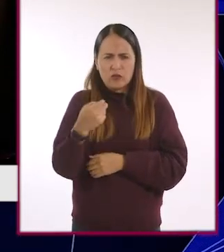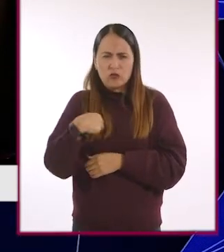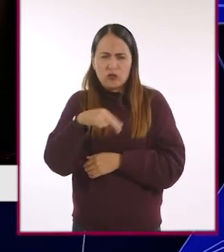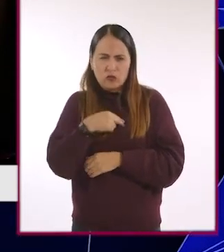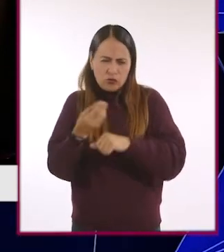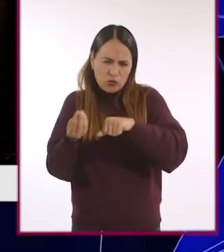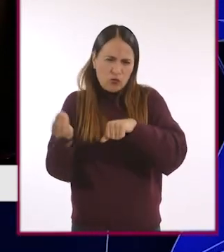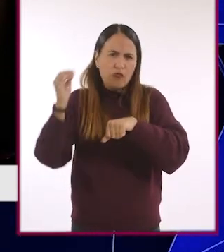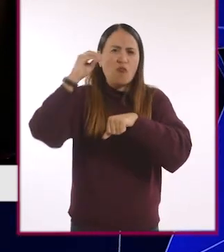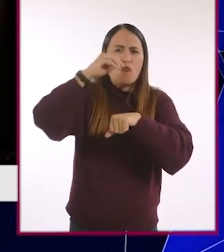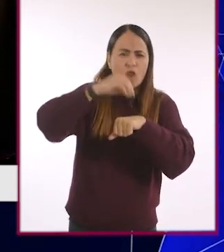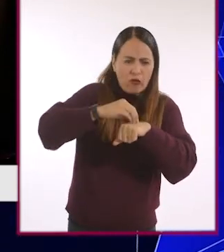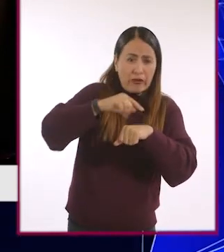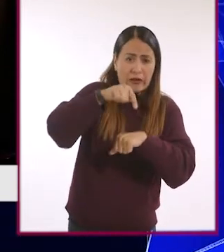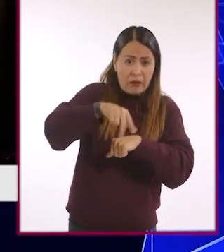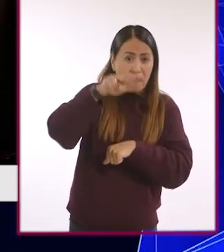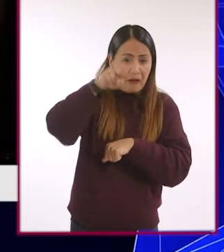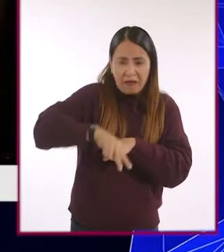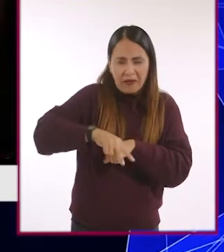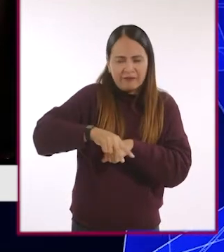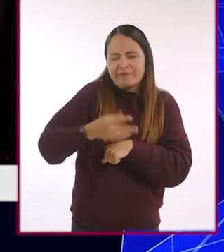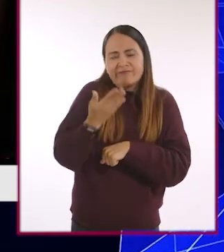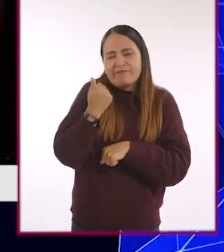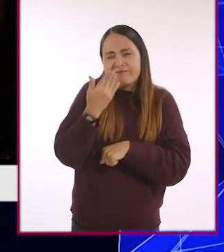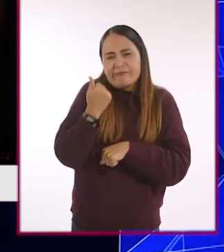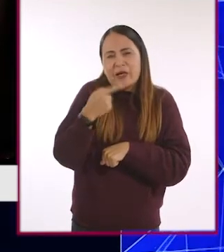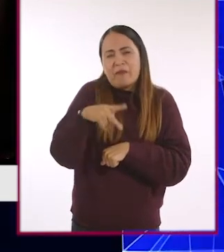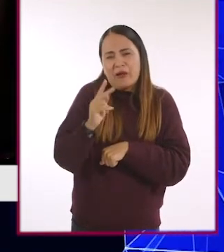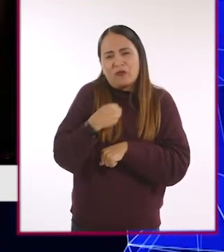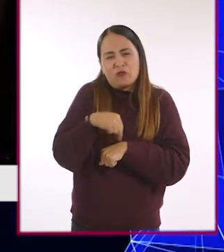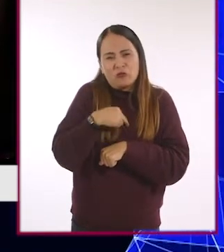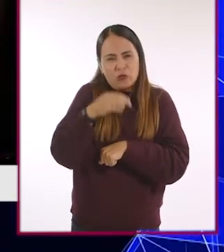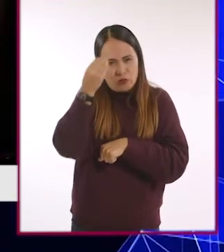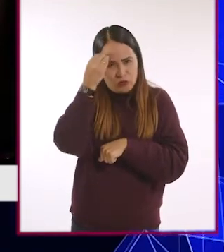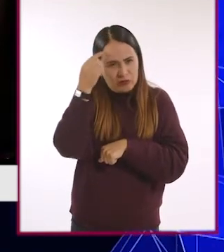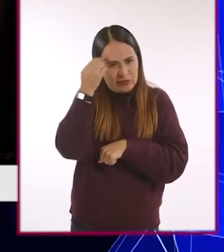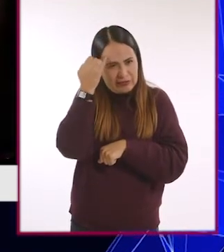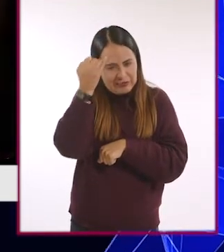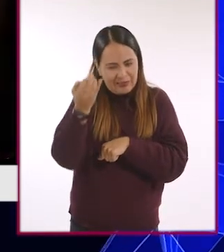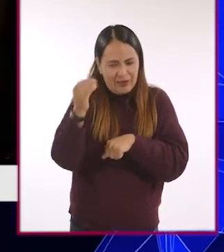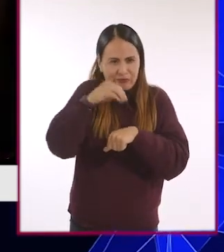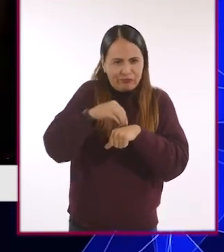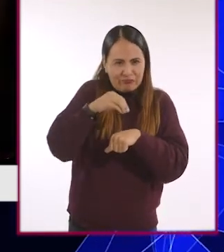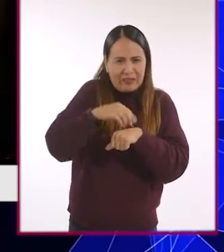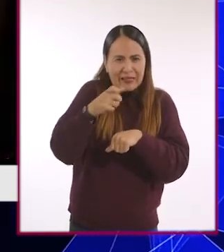este mundo que no existe. Entonces es una técnica muy bonita porque es muy similar a